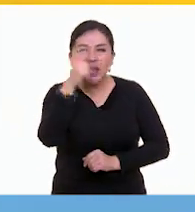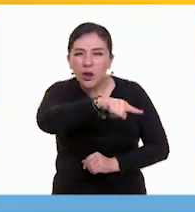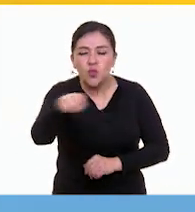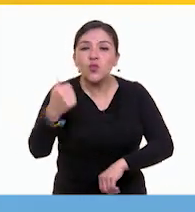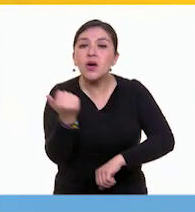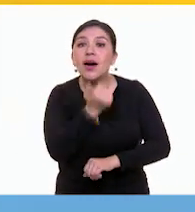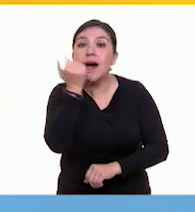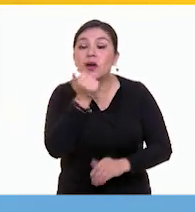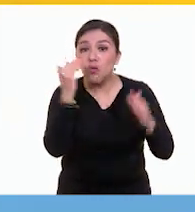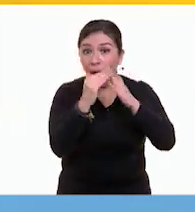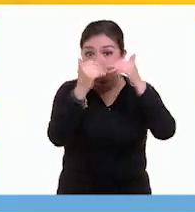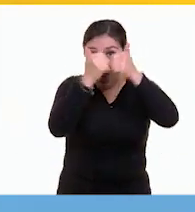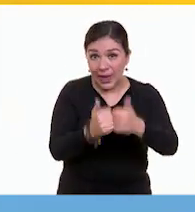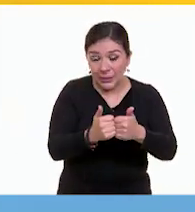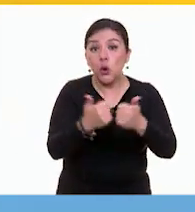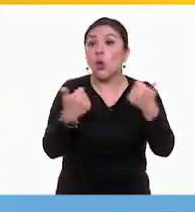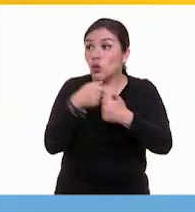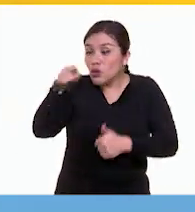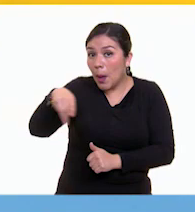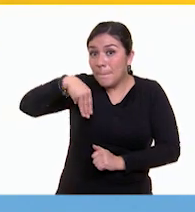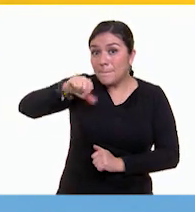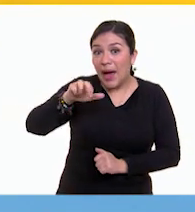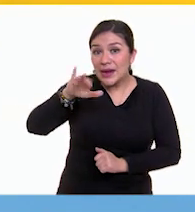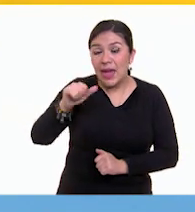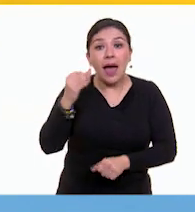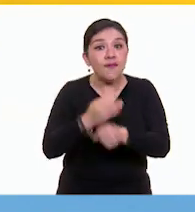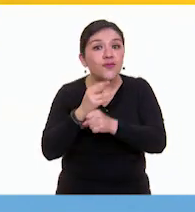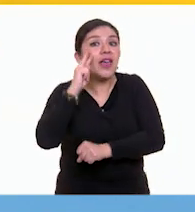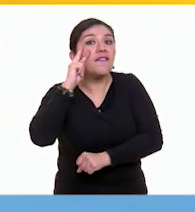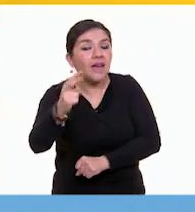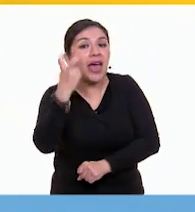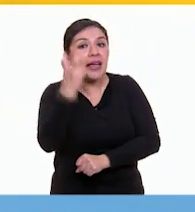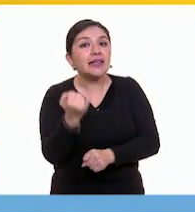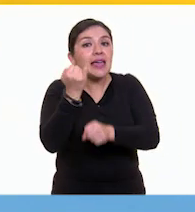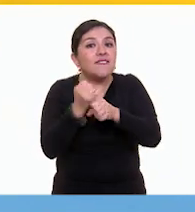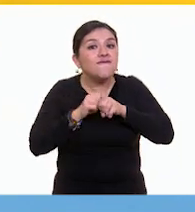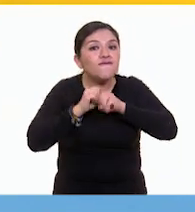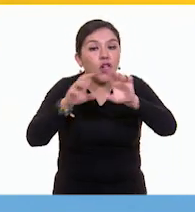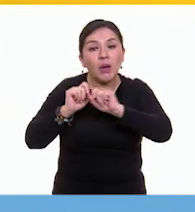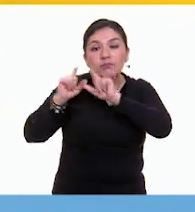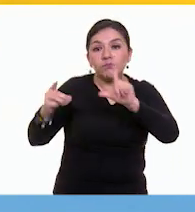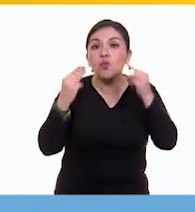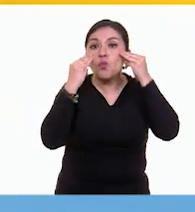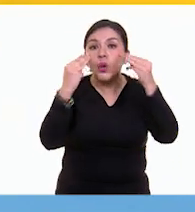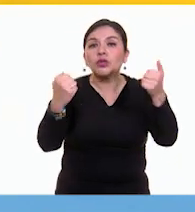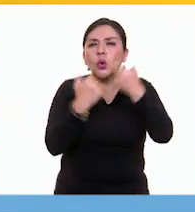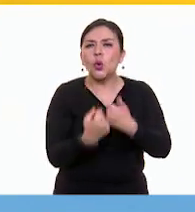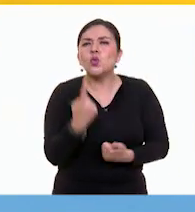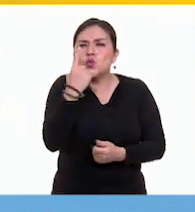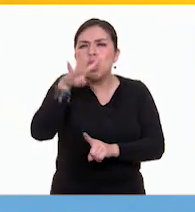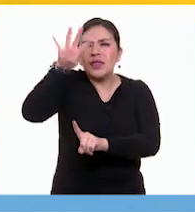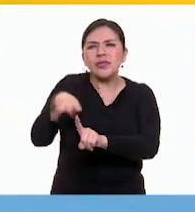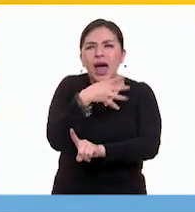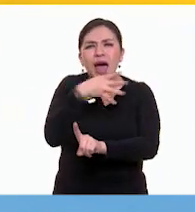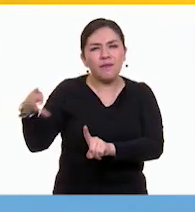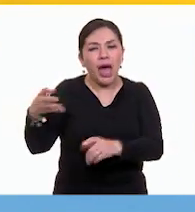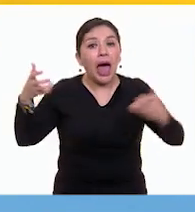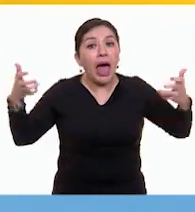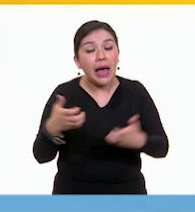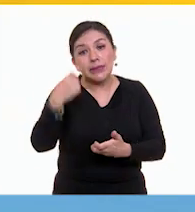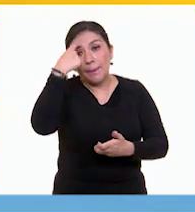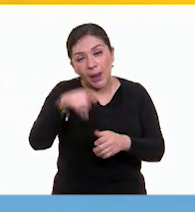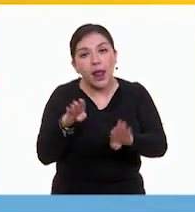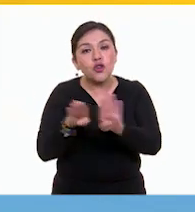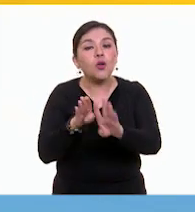las alumnas en casa y tú, María, observen con atención la información que muestra una de las tablas que hicieron